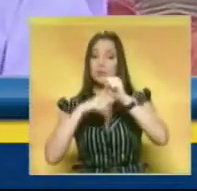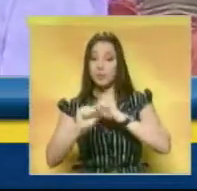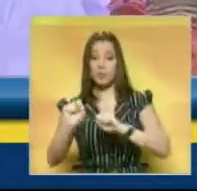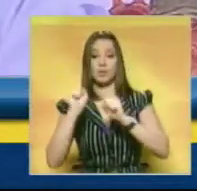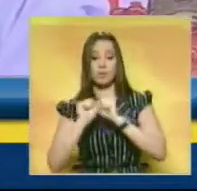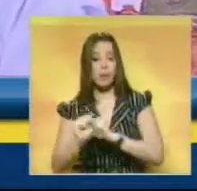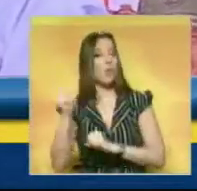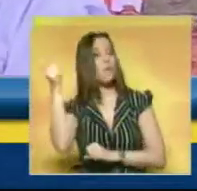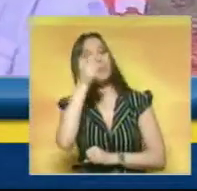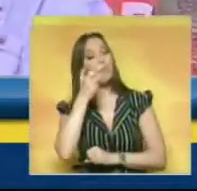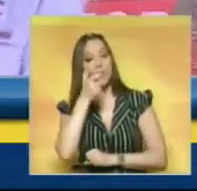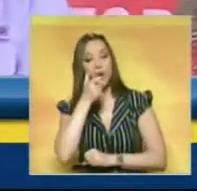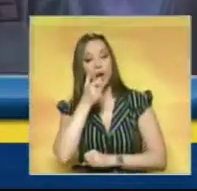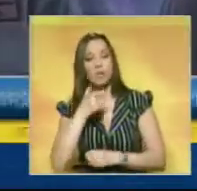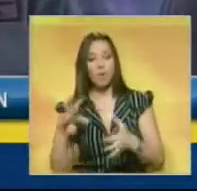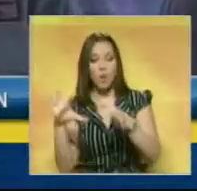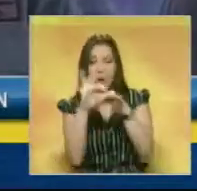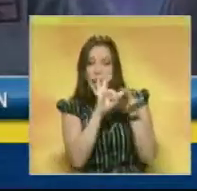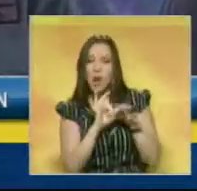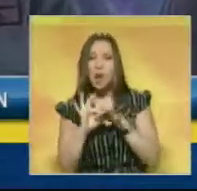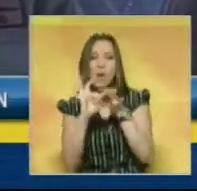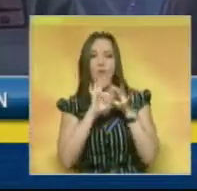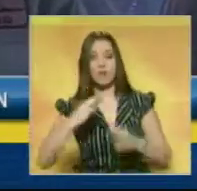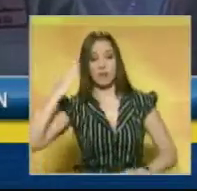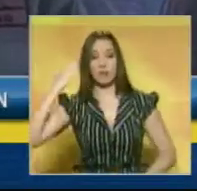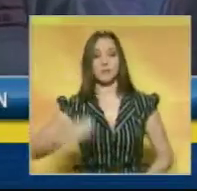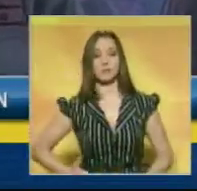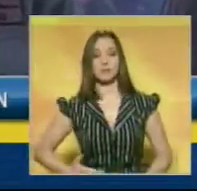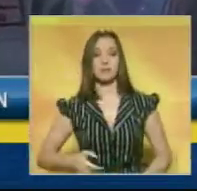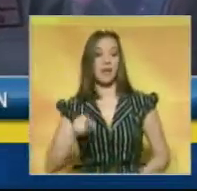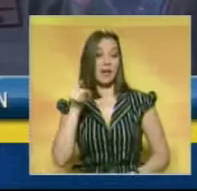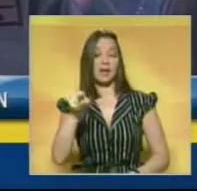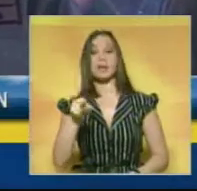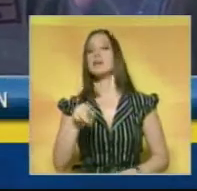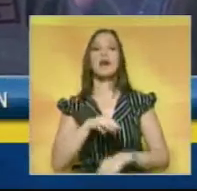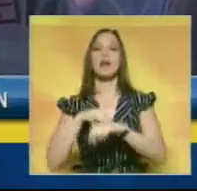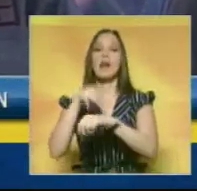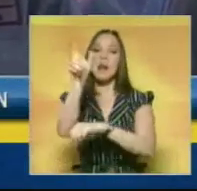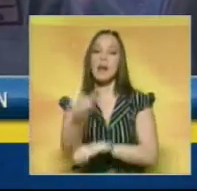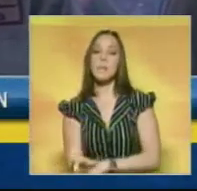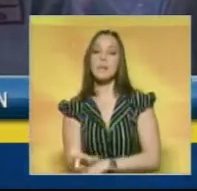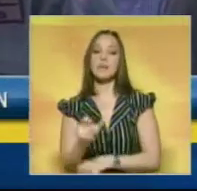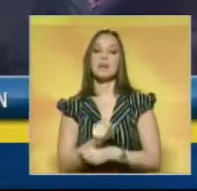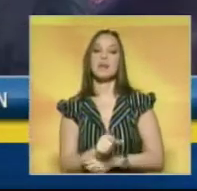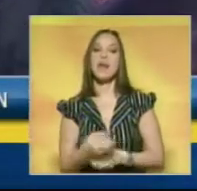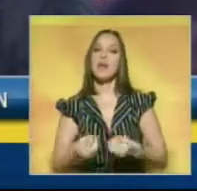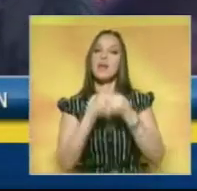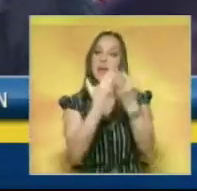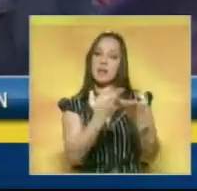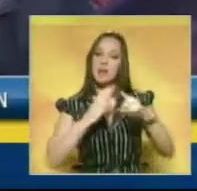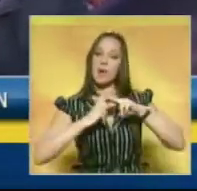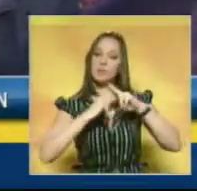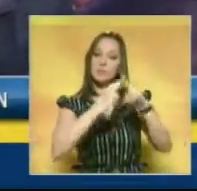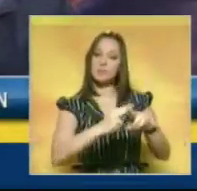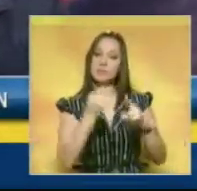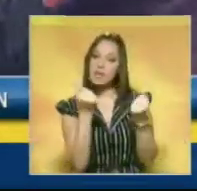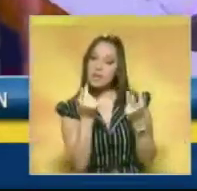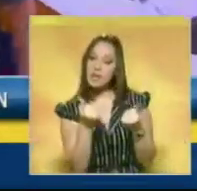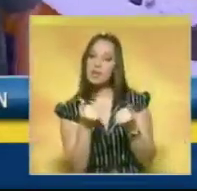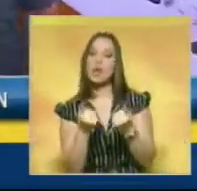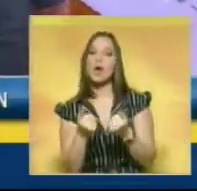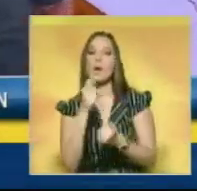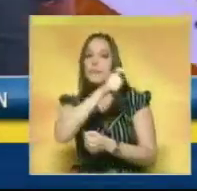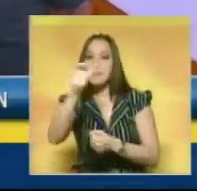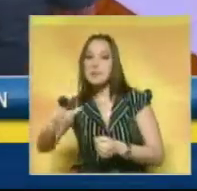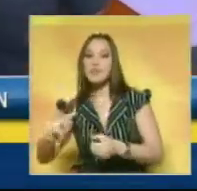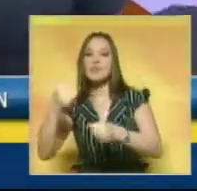la unidad orgánica de la Fuerza Armada. Estas declaraciones las ofreció la ministra Meléndez durante la entrega de créditos, ayudas y vehículos para los